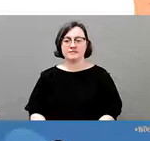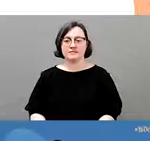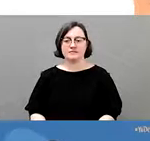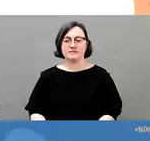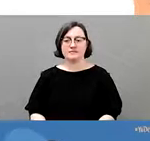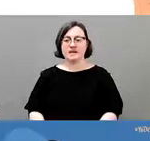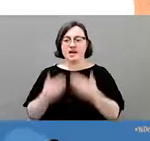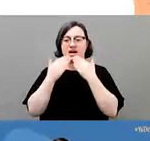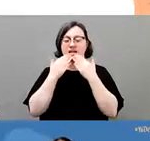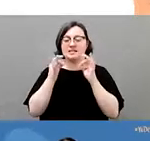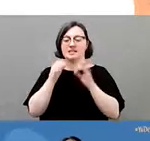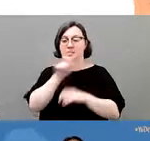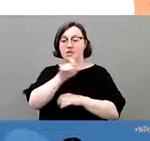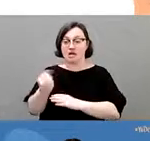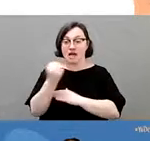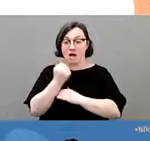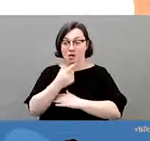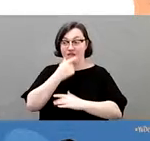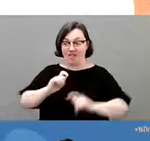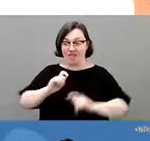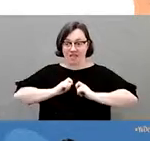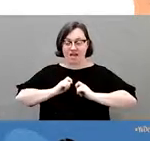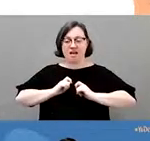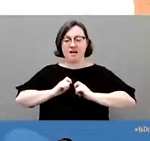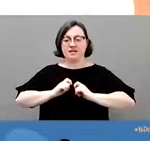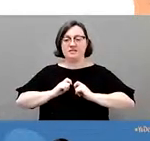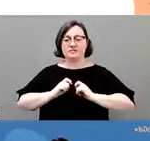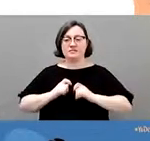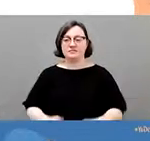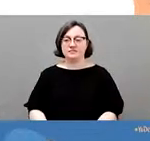Y gracias a los apoyos que me habéis facilitado,